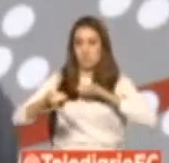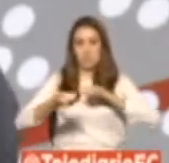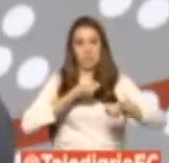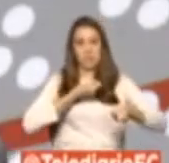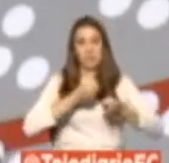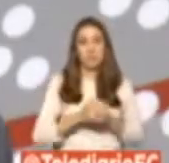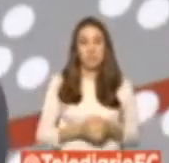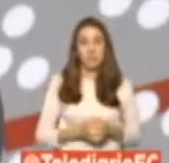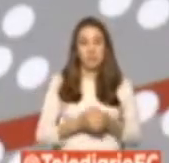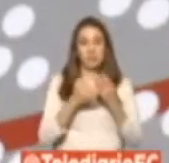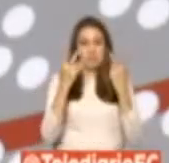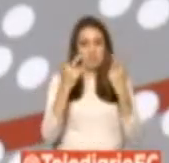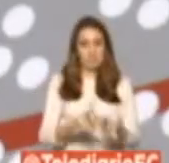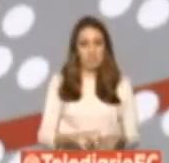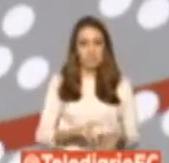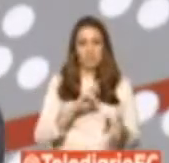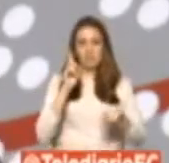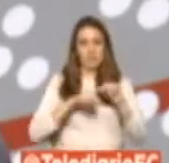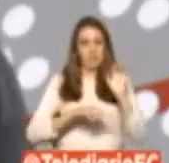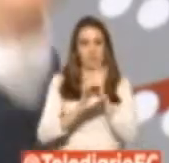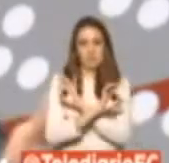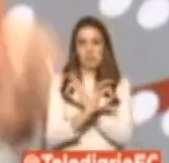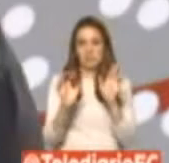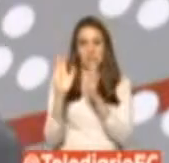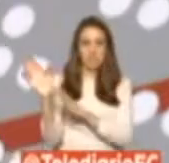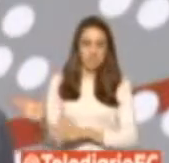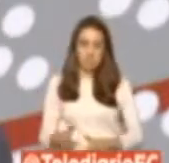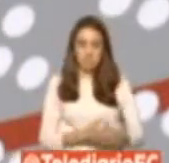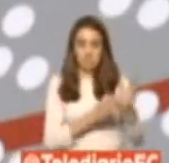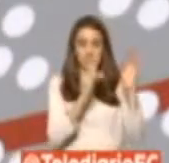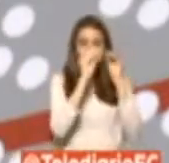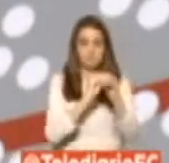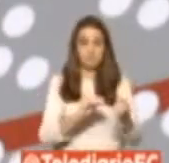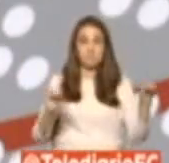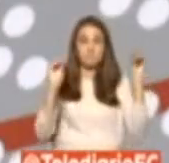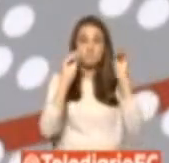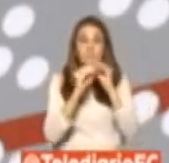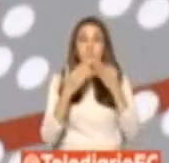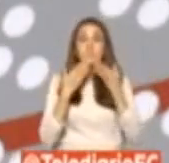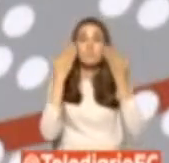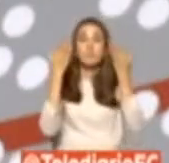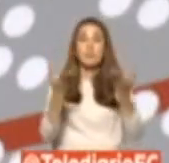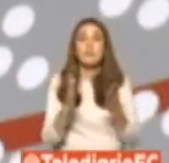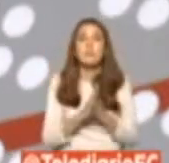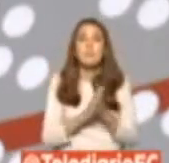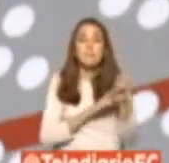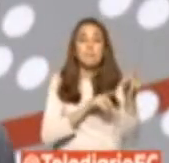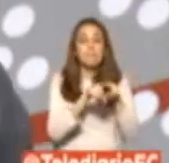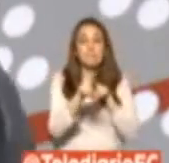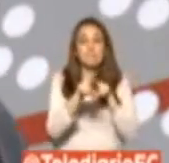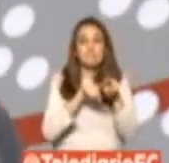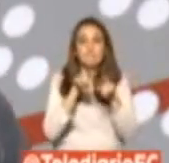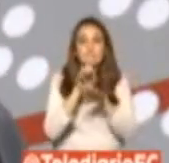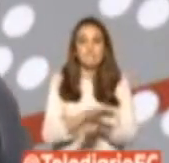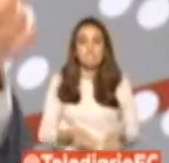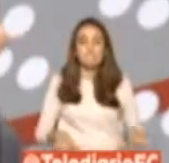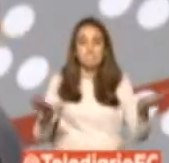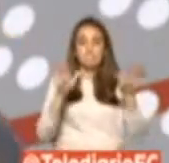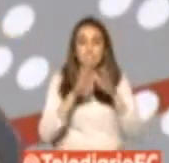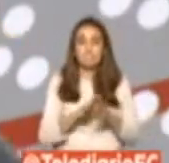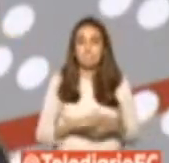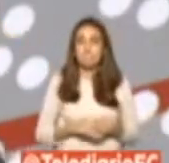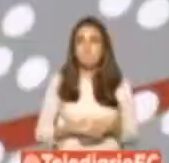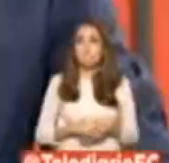todo. Y además, no pueden tirar la pelotita del Consejo Nacional Electoral, decir que es una competencia de Contraloría. Además,